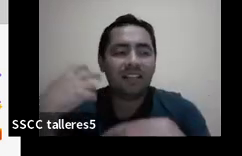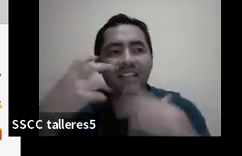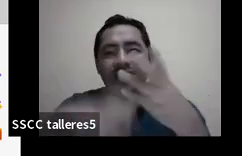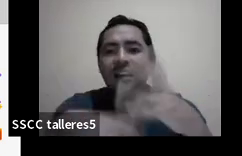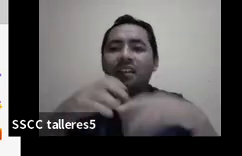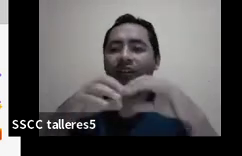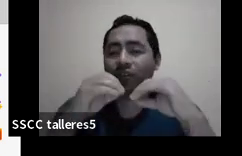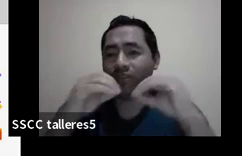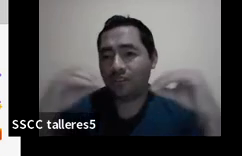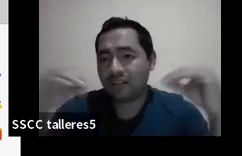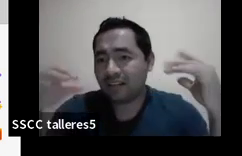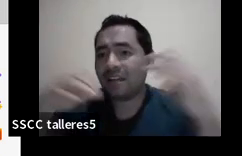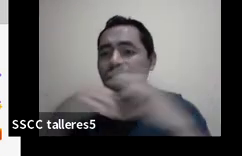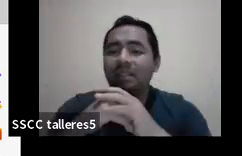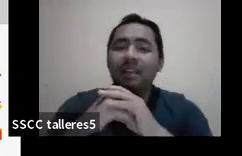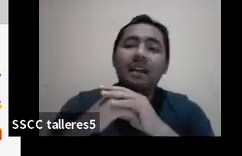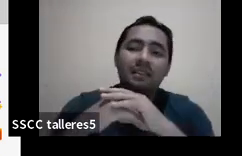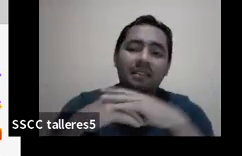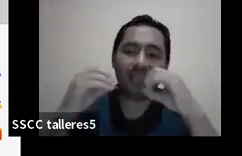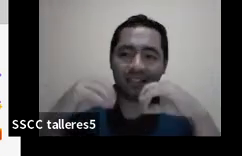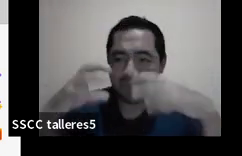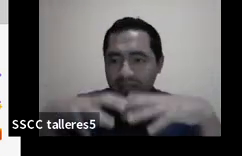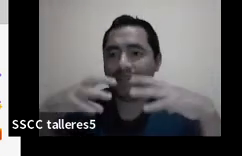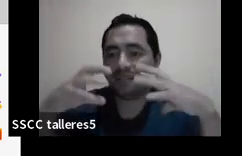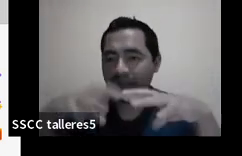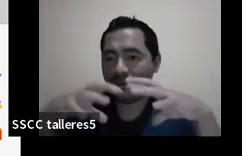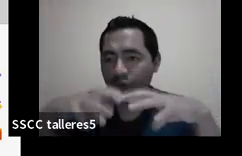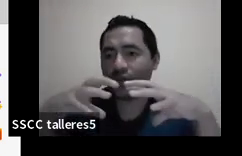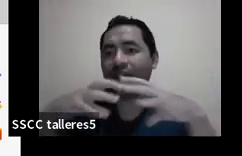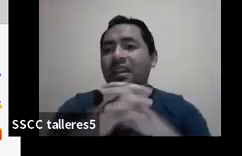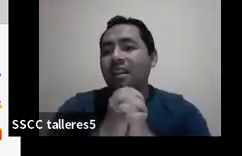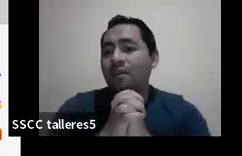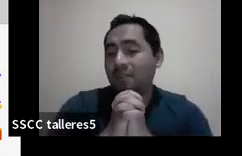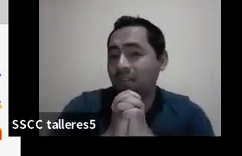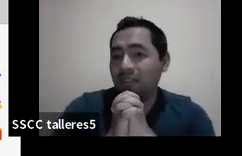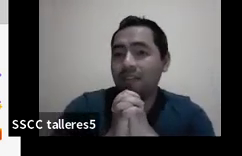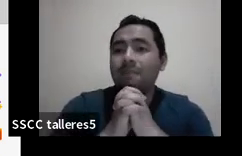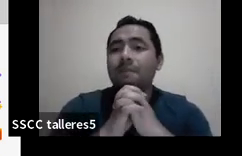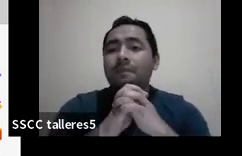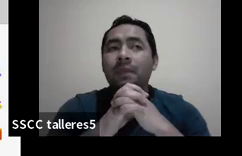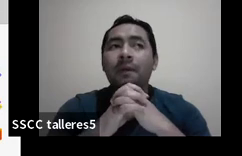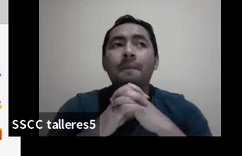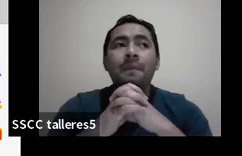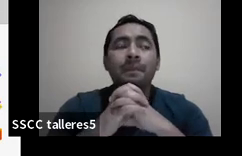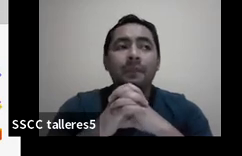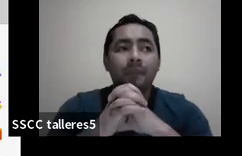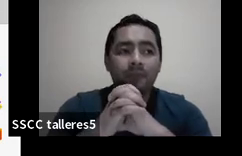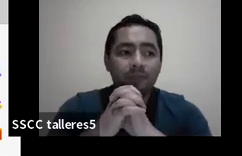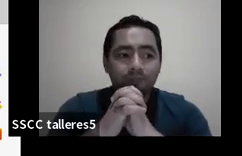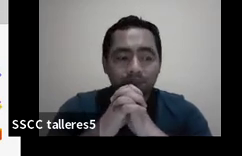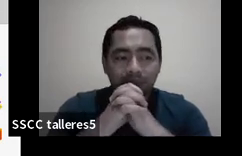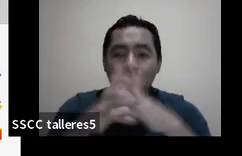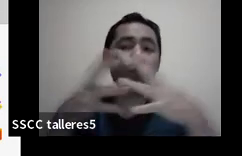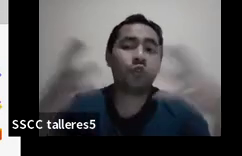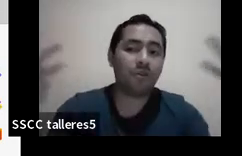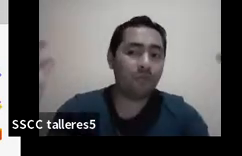representatividad, teatralidad y otras reglas gramaticales que también se usa en la lengua de señas, ¿ya?